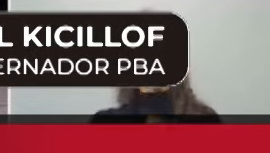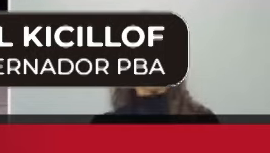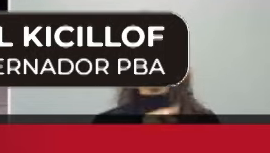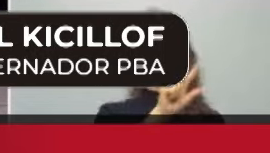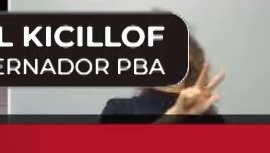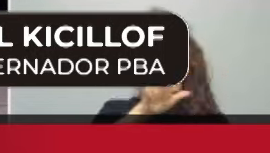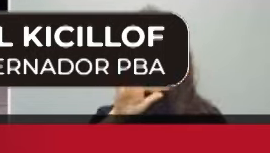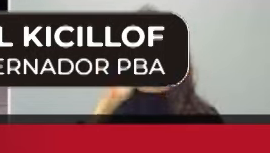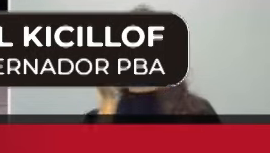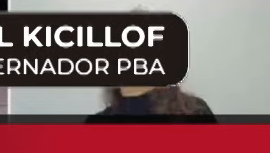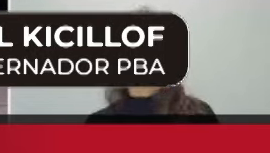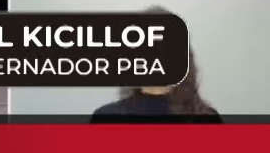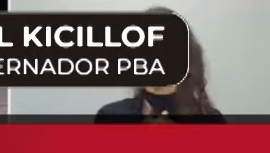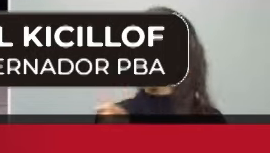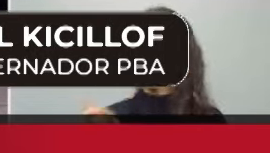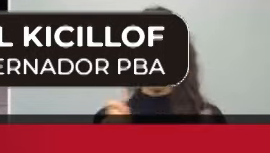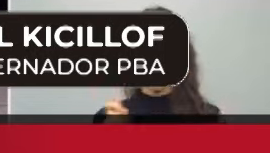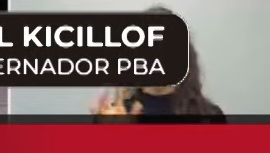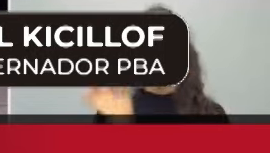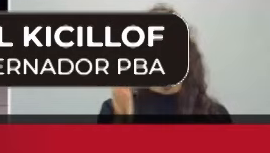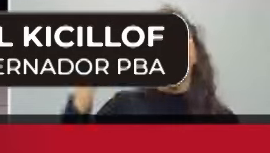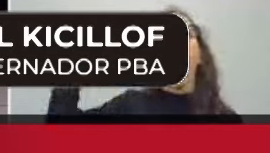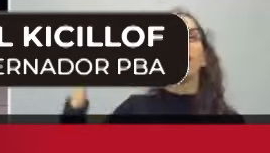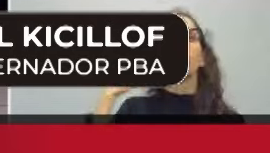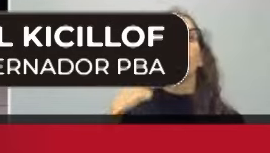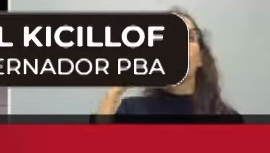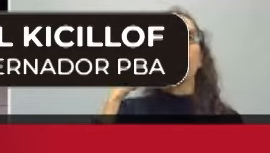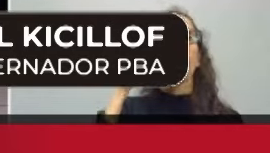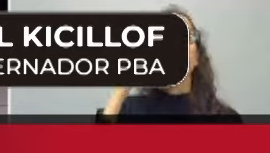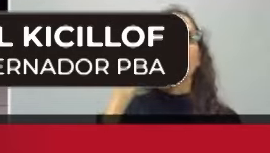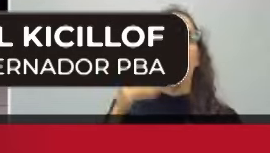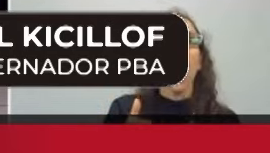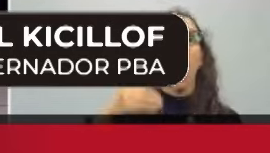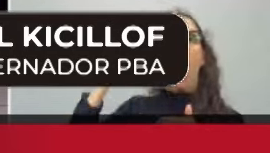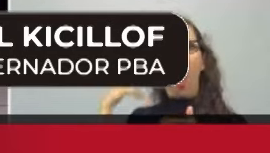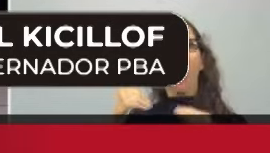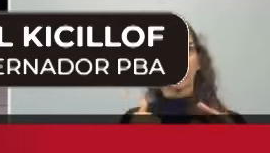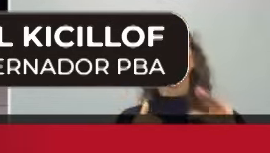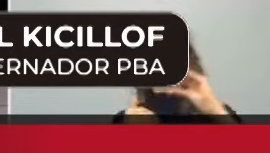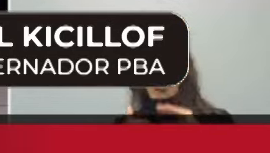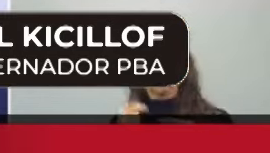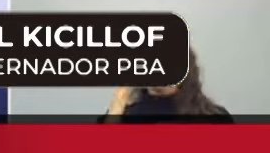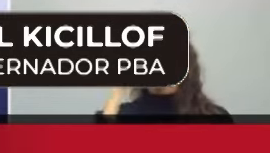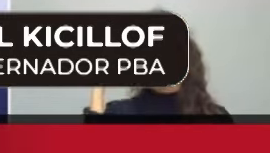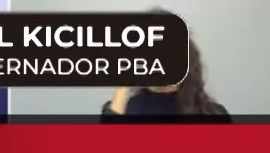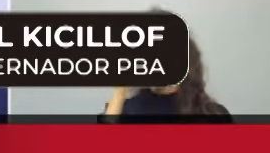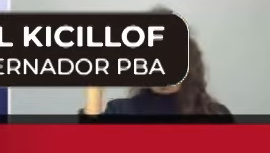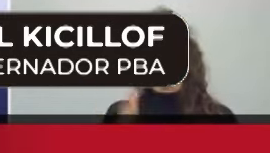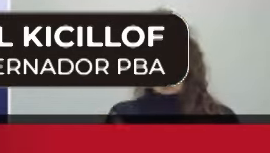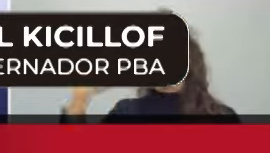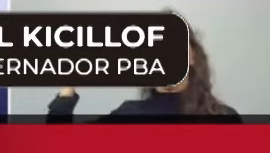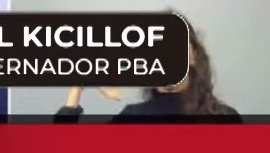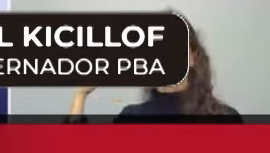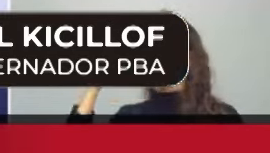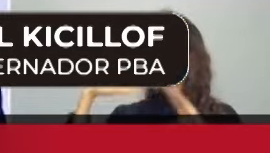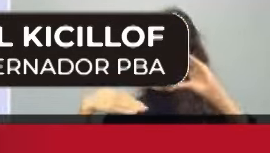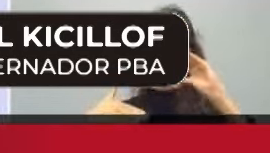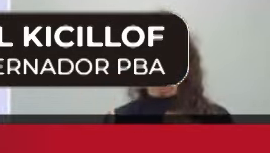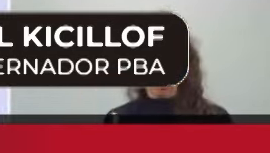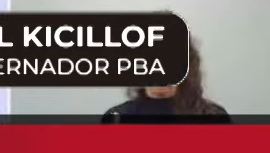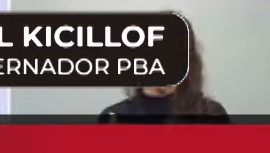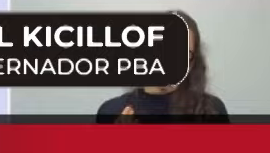o como fue históricamente previo a la década de los 80, el 27%, no. Recibimos algún punto